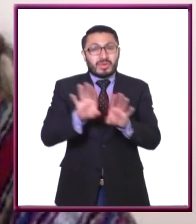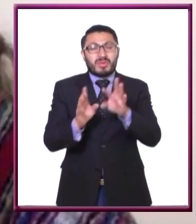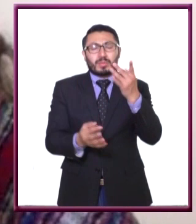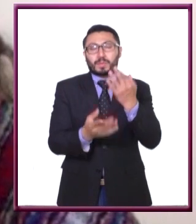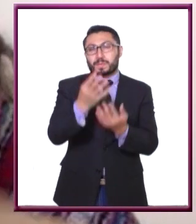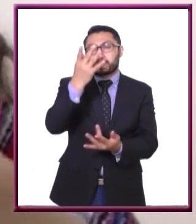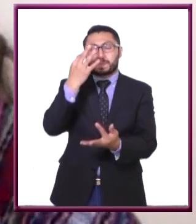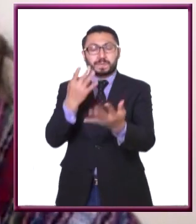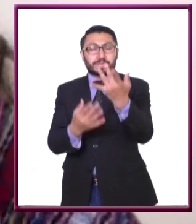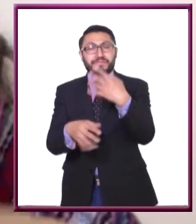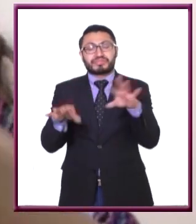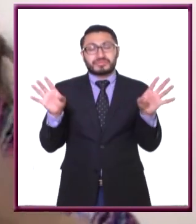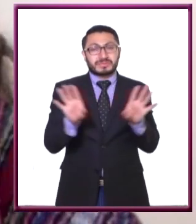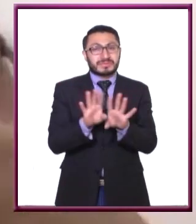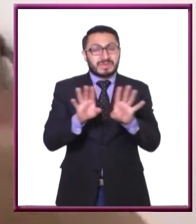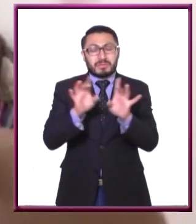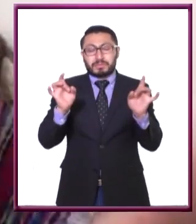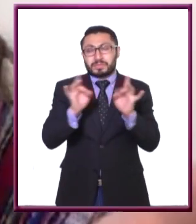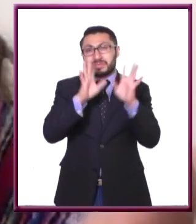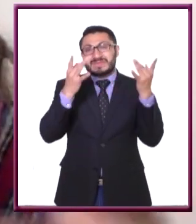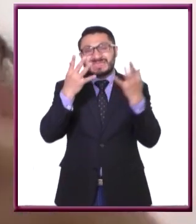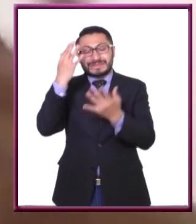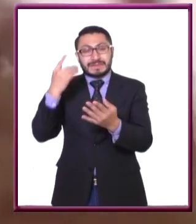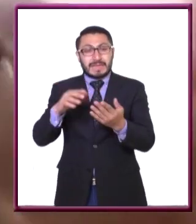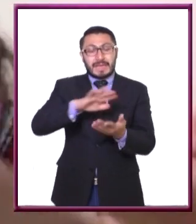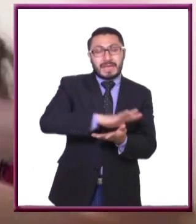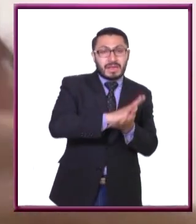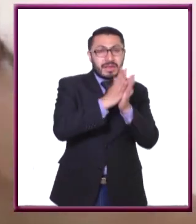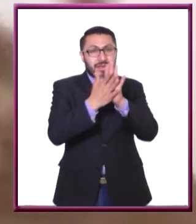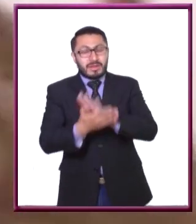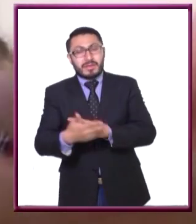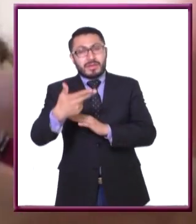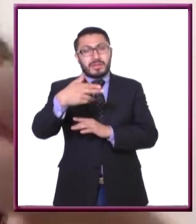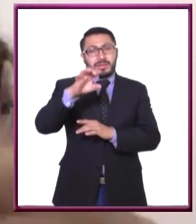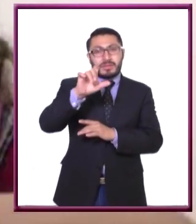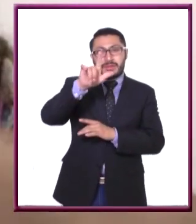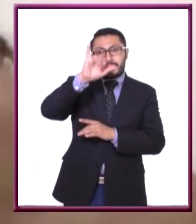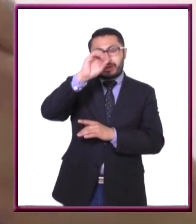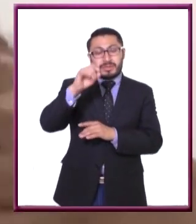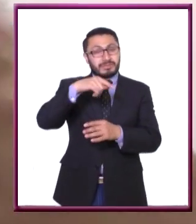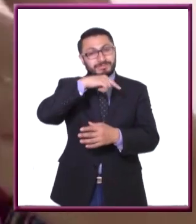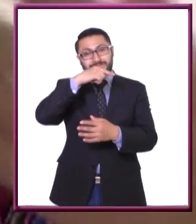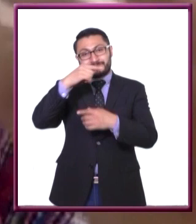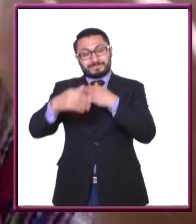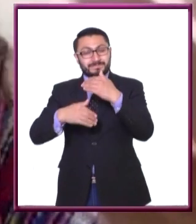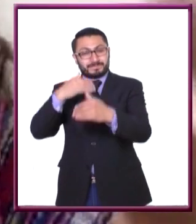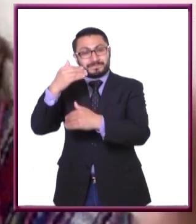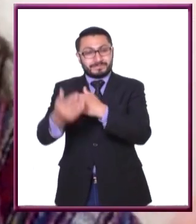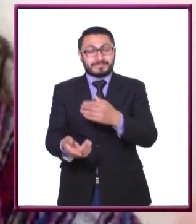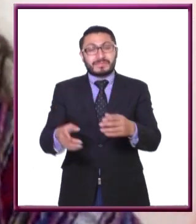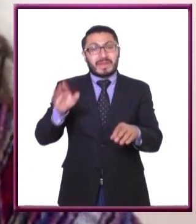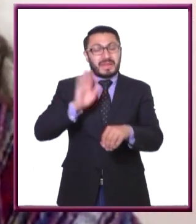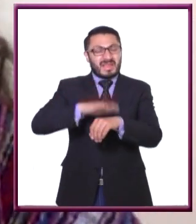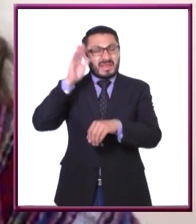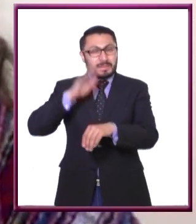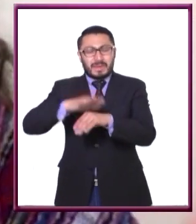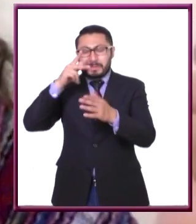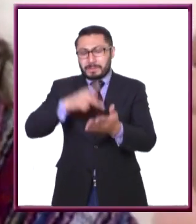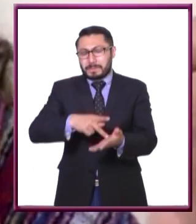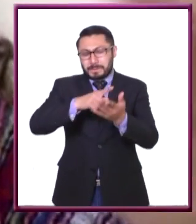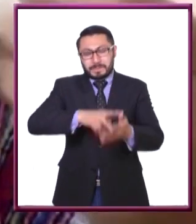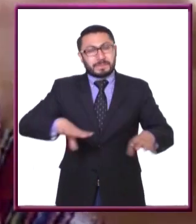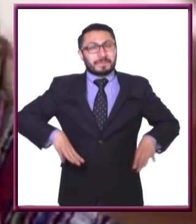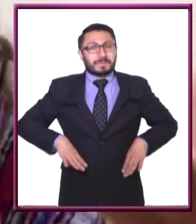Eventualmente van quemando, haciendo reacciones nucleares para convertir este hidrógeno en helio y así sucesivamente en elementos cada vez más